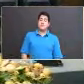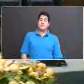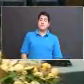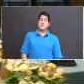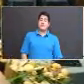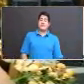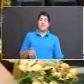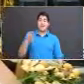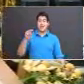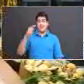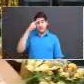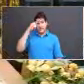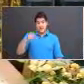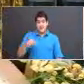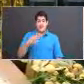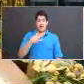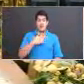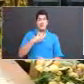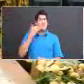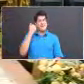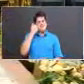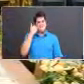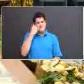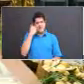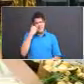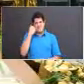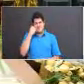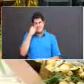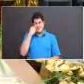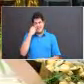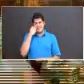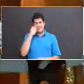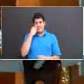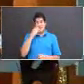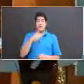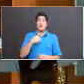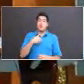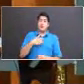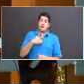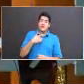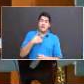Y ese día me enfermé. Pero así, sentía que me iba a morir.